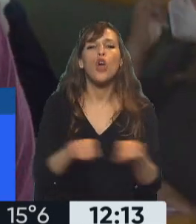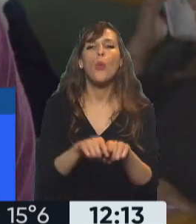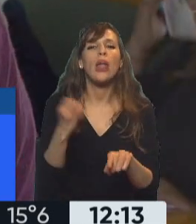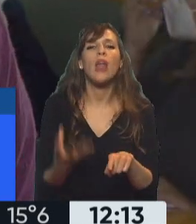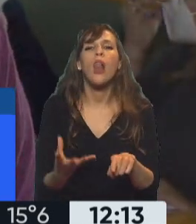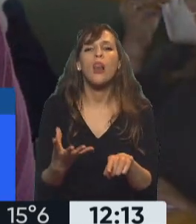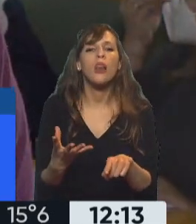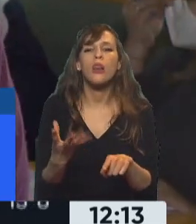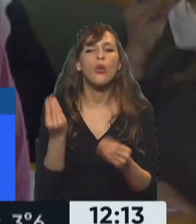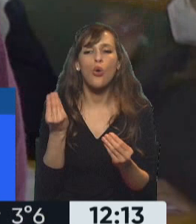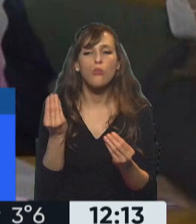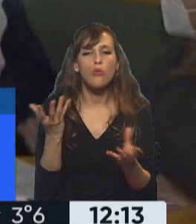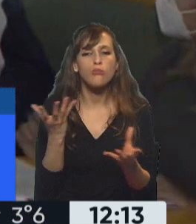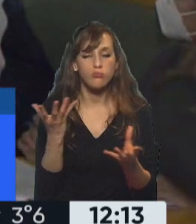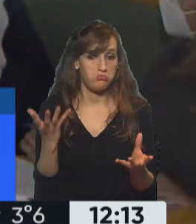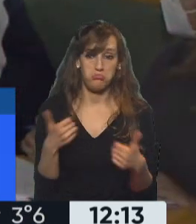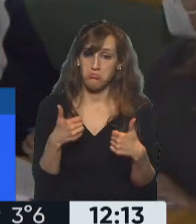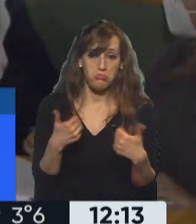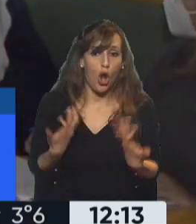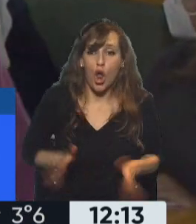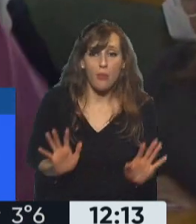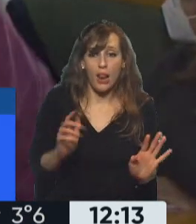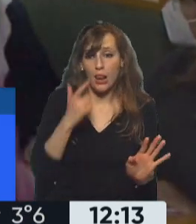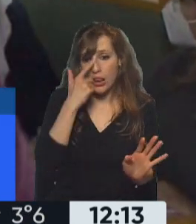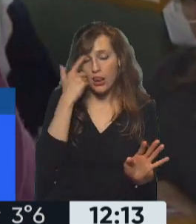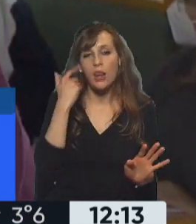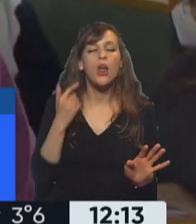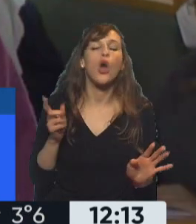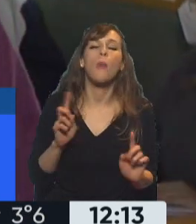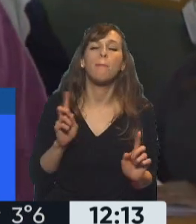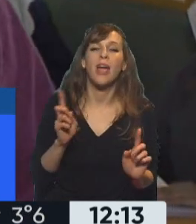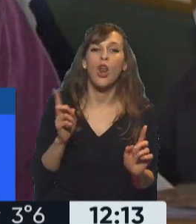cerró? Bien, normal.